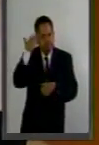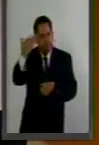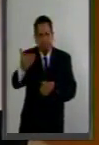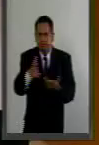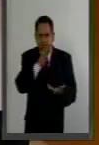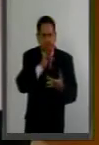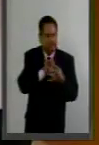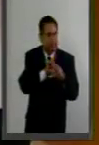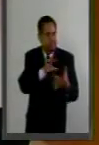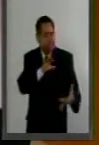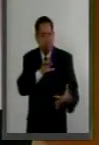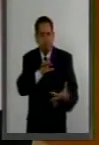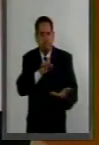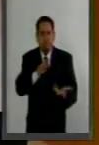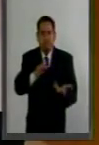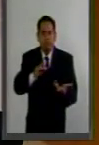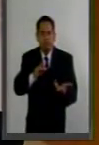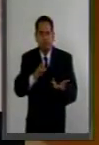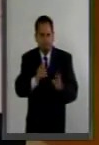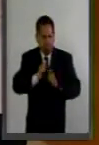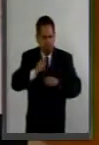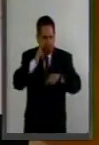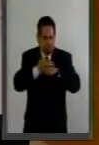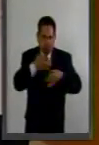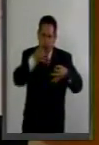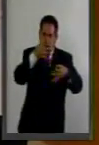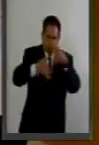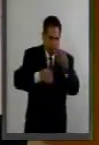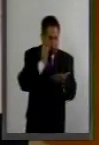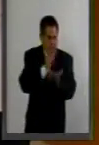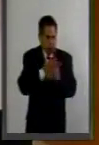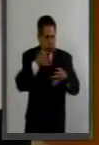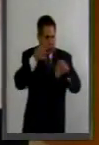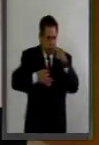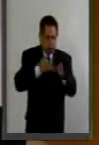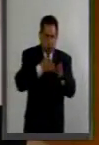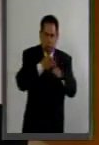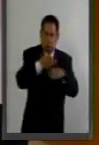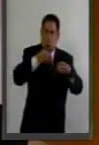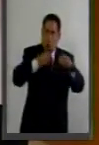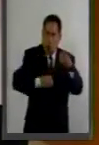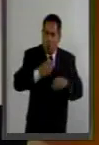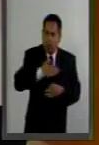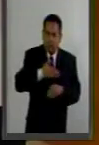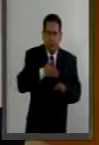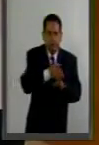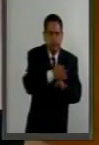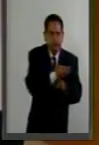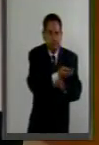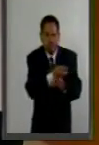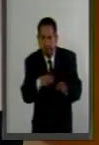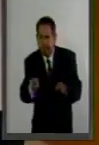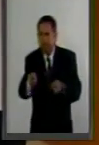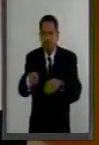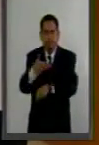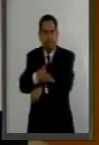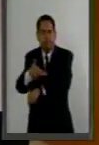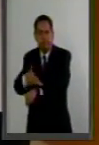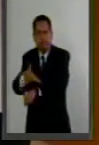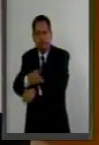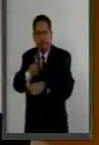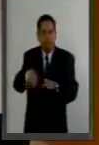aleja de sus atribuciones estrictamente jurisdiccionales. Y precisamente en esta